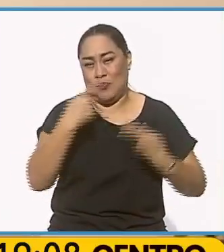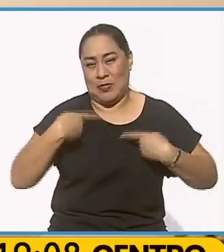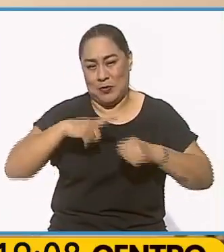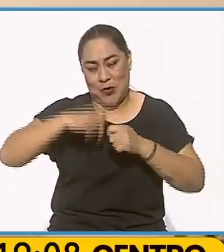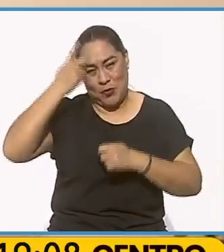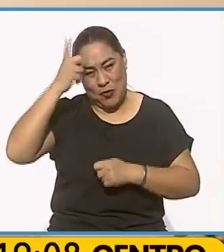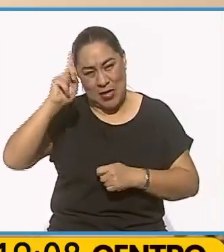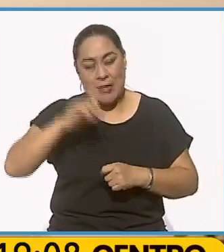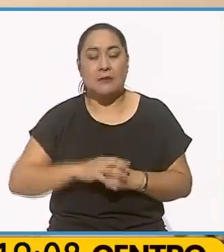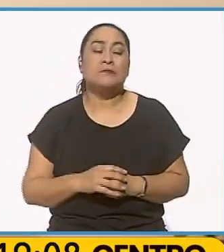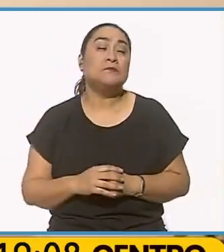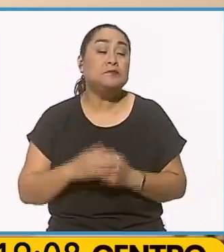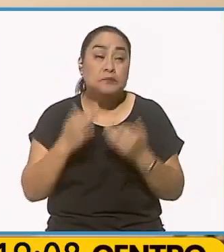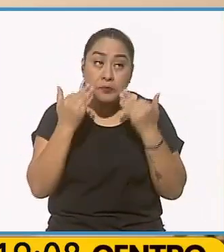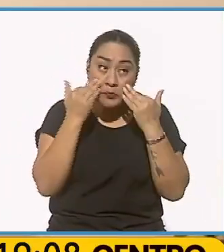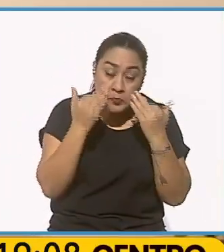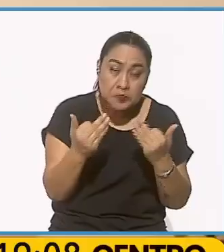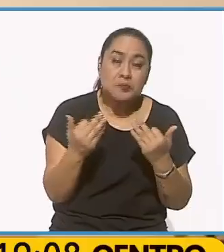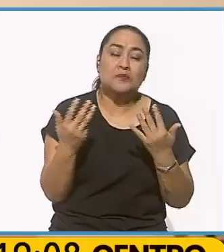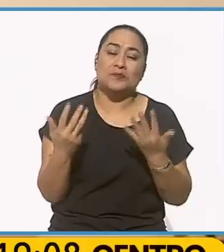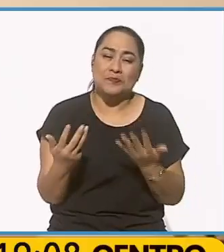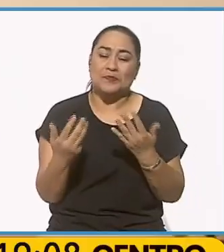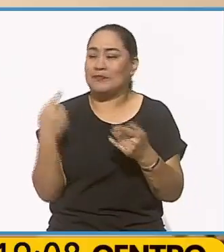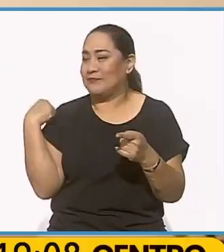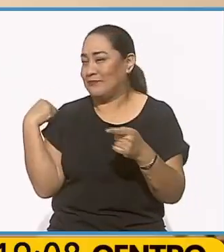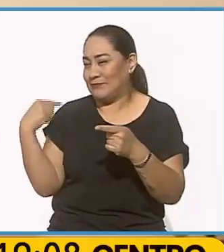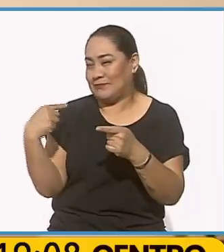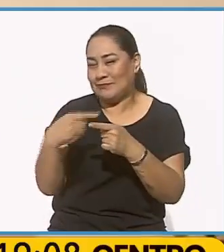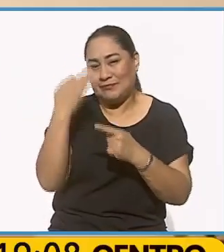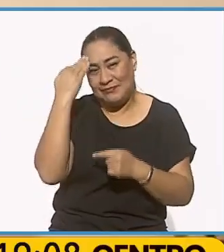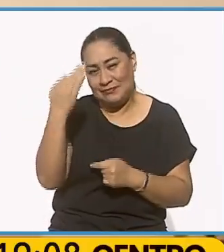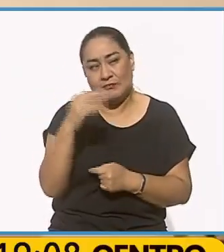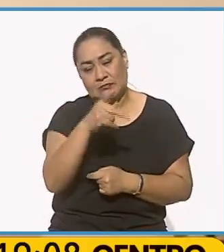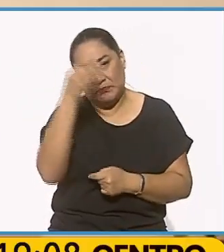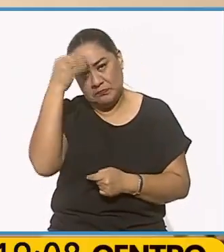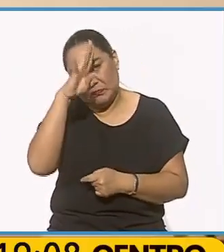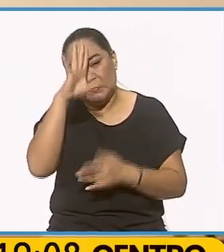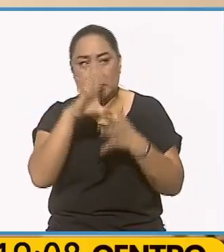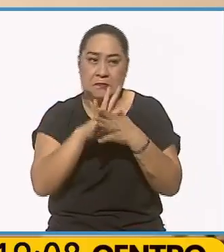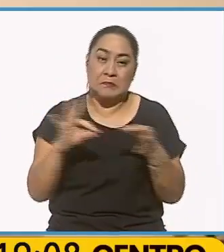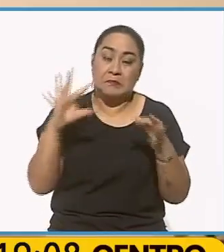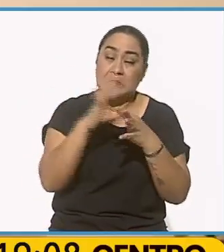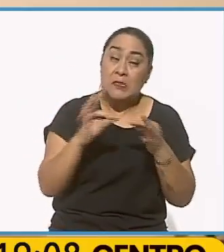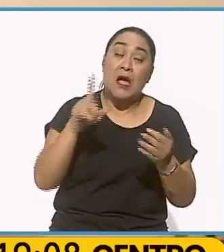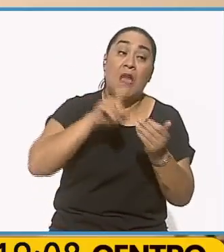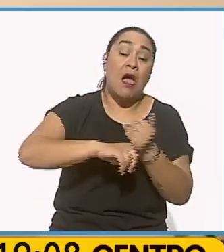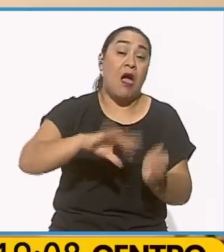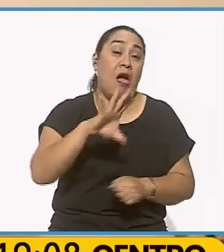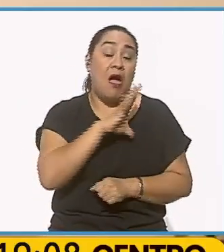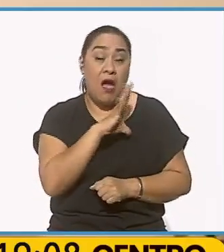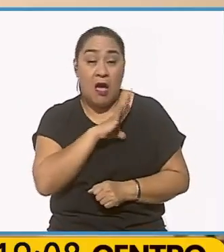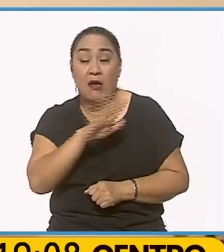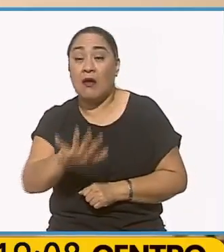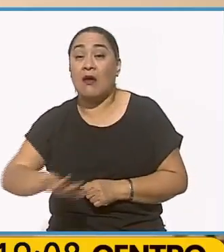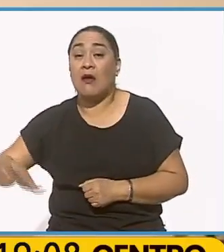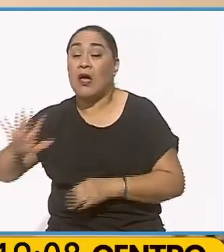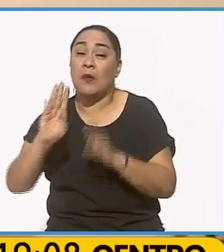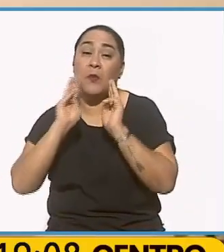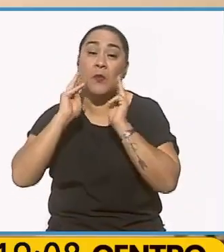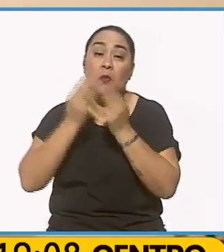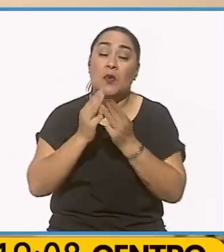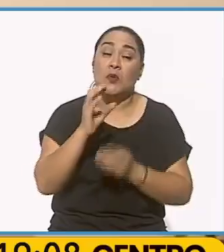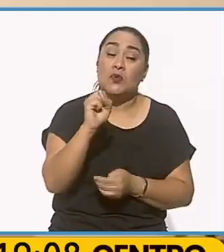Lo que queda de manifiesto es que el debate de los últimos meses en torno a la presunta existencia de un cártel de los soles,